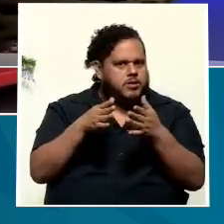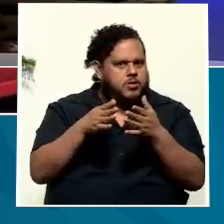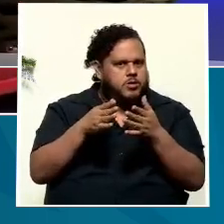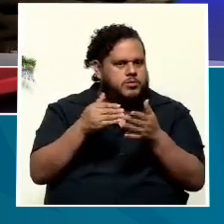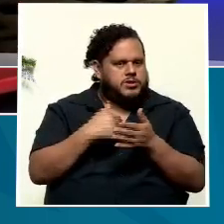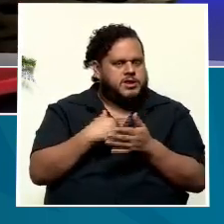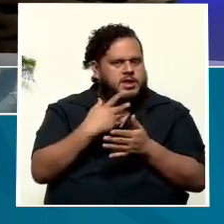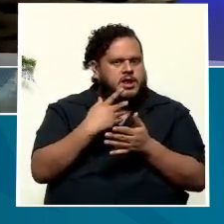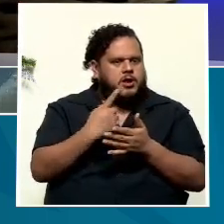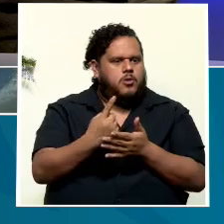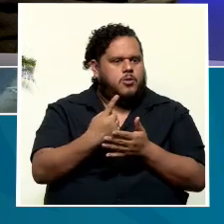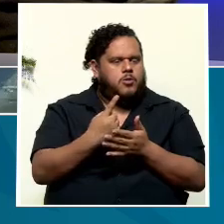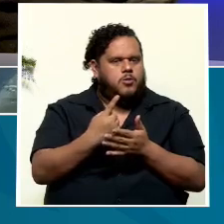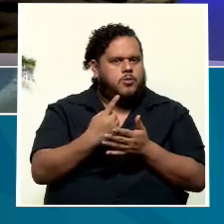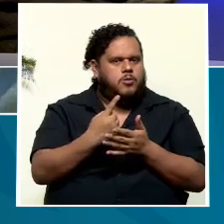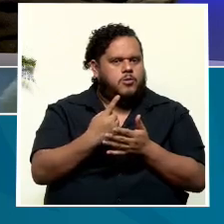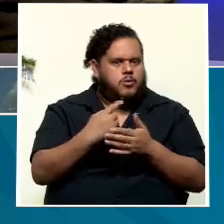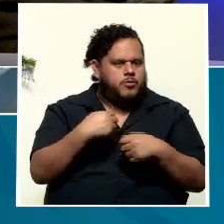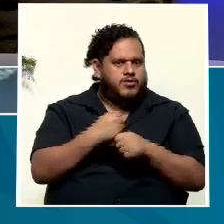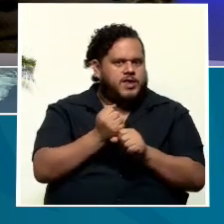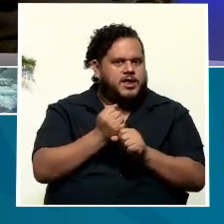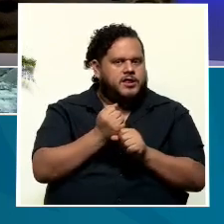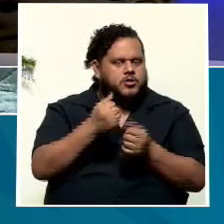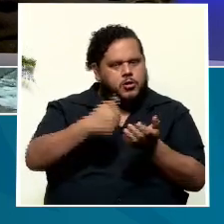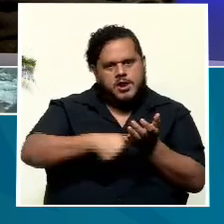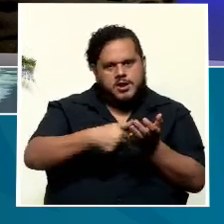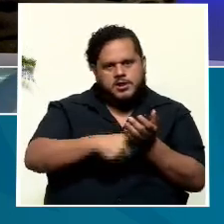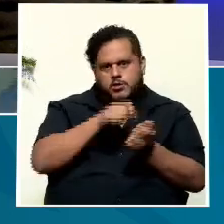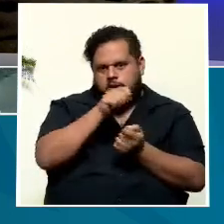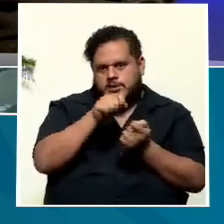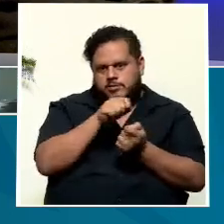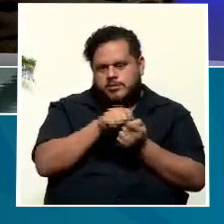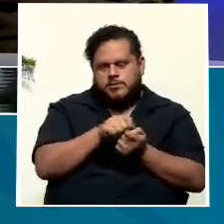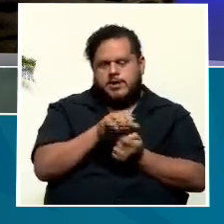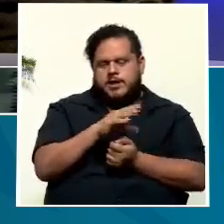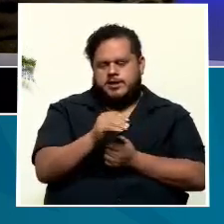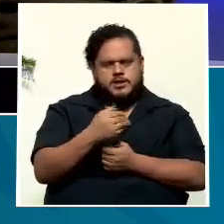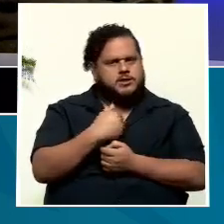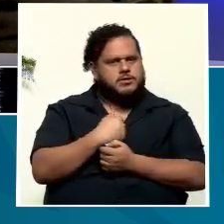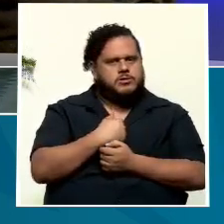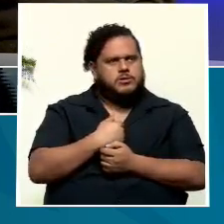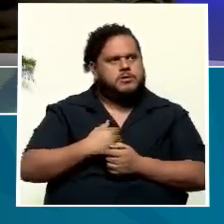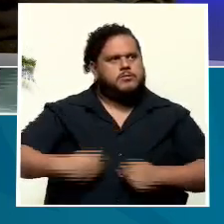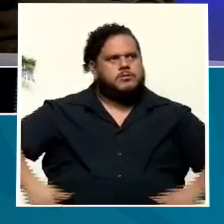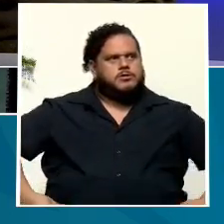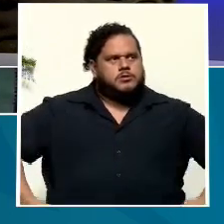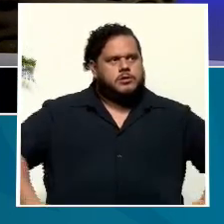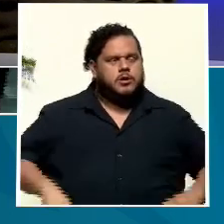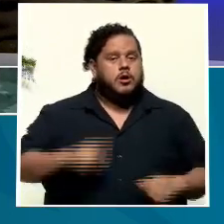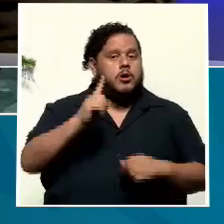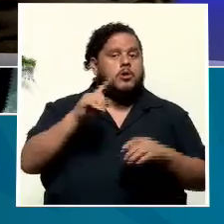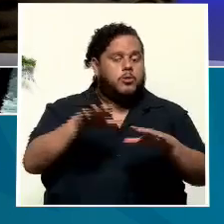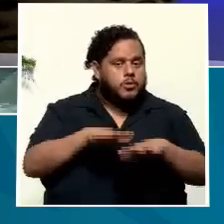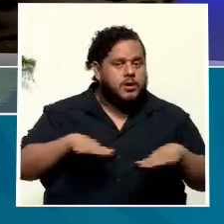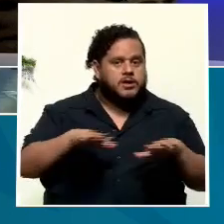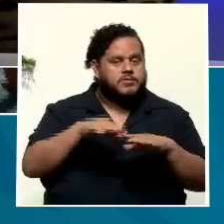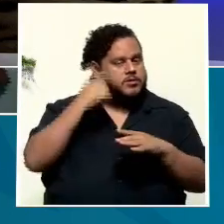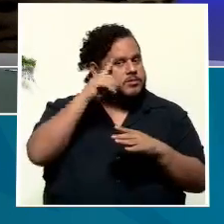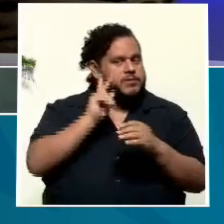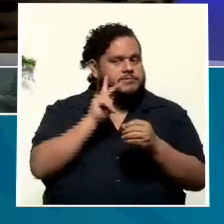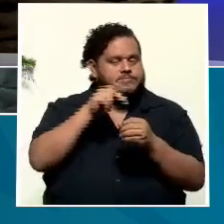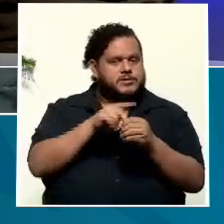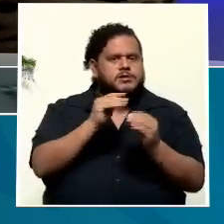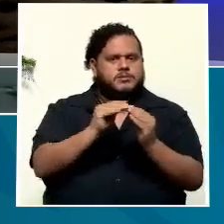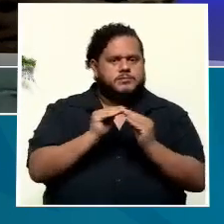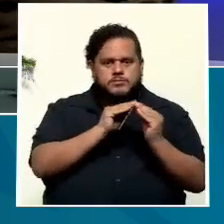portal de web específico y también hubo un espacio para la participación